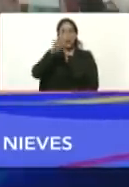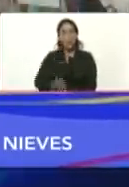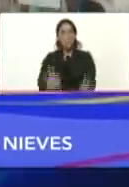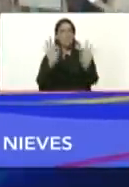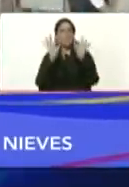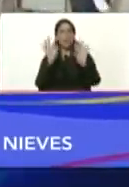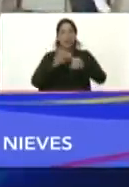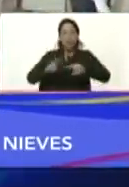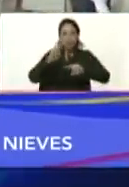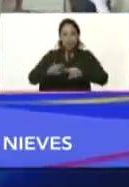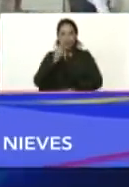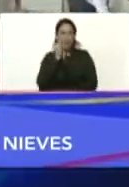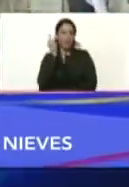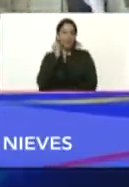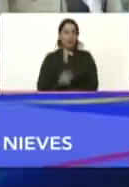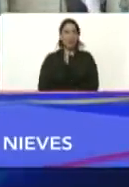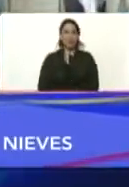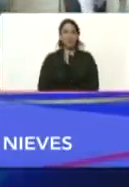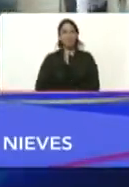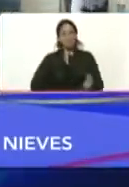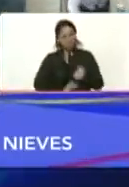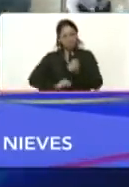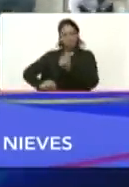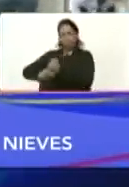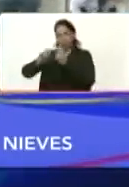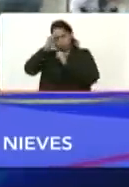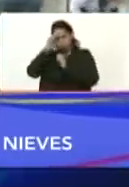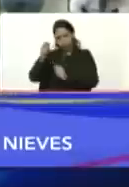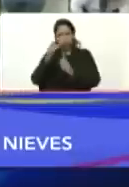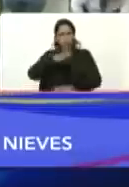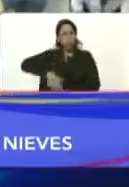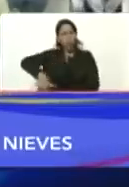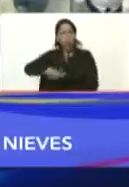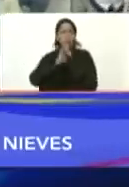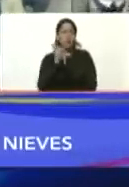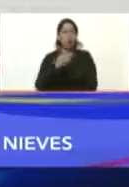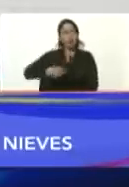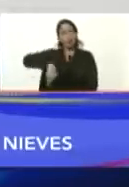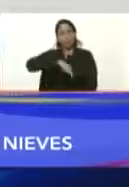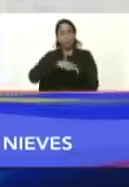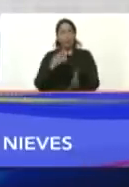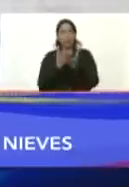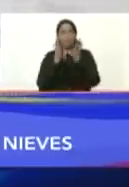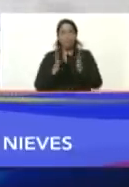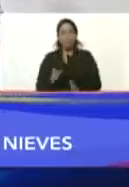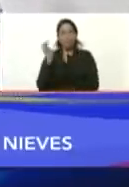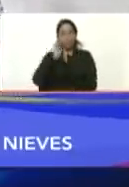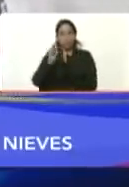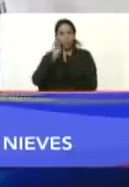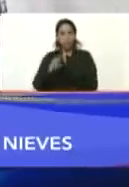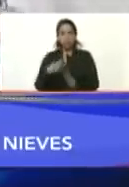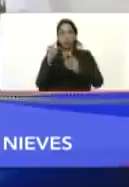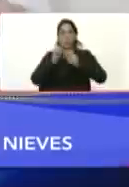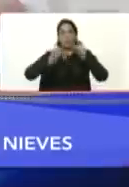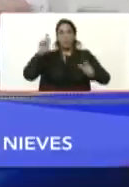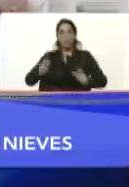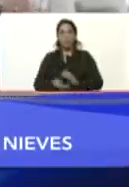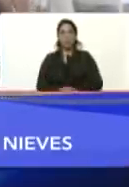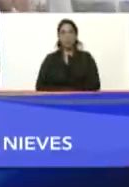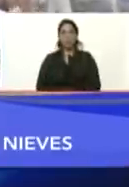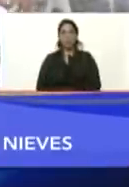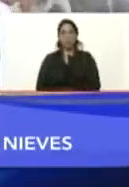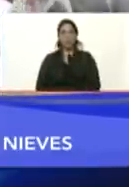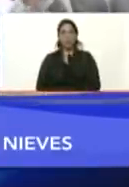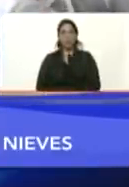a los niños y niños cuenta usted con todo el guárico aquí estamos maestros maestras todo el personal las cocineras de la